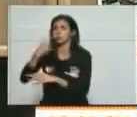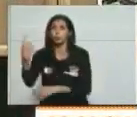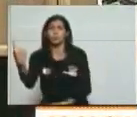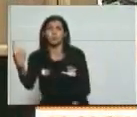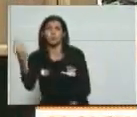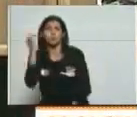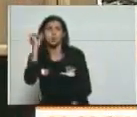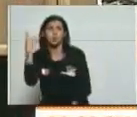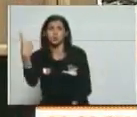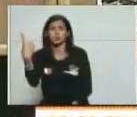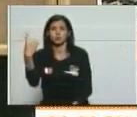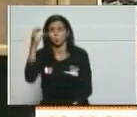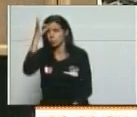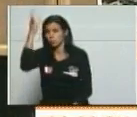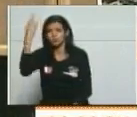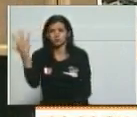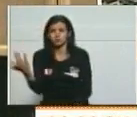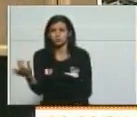1500 a 1, más o menos,